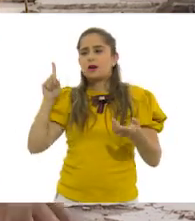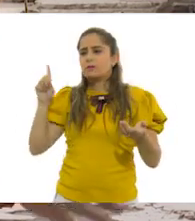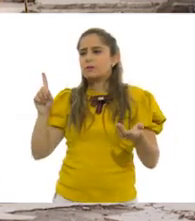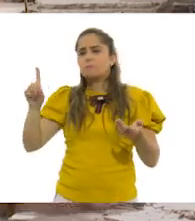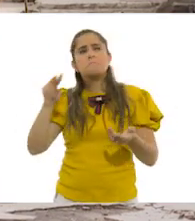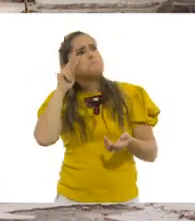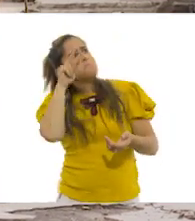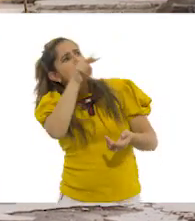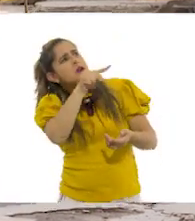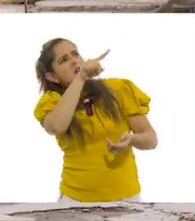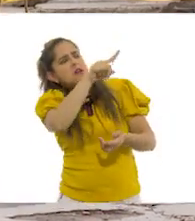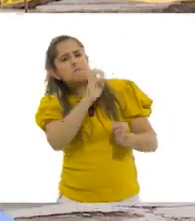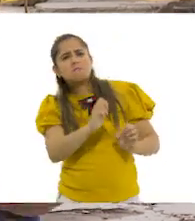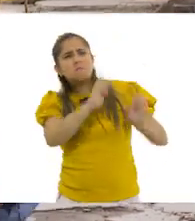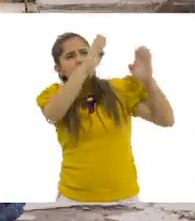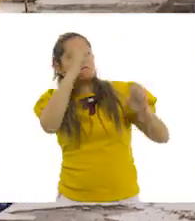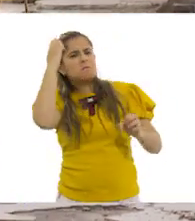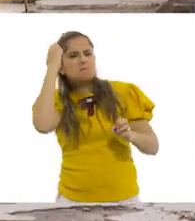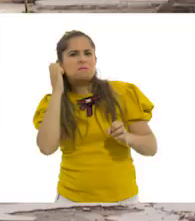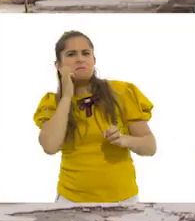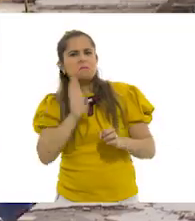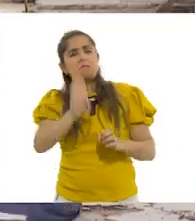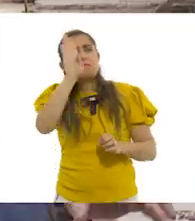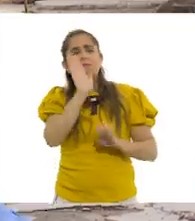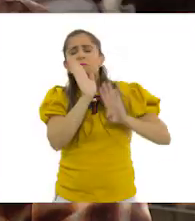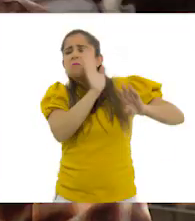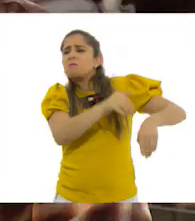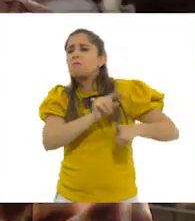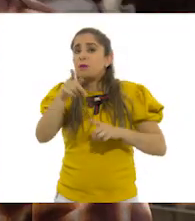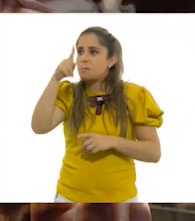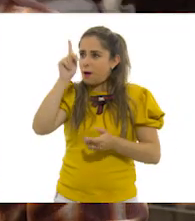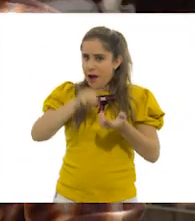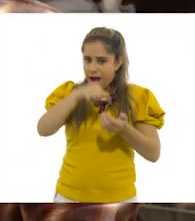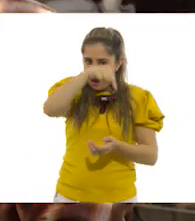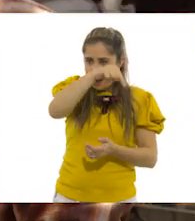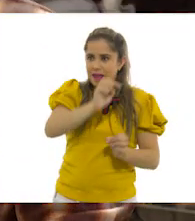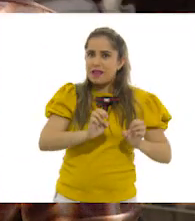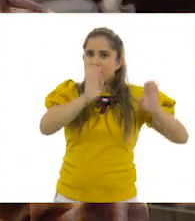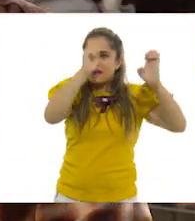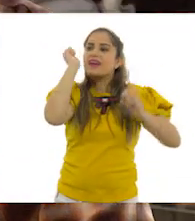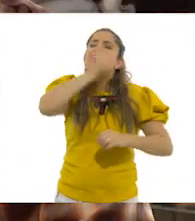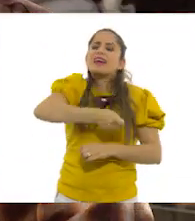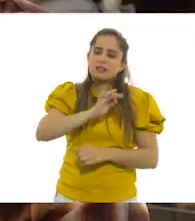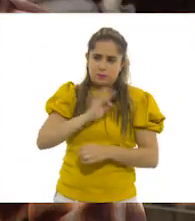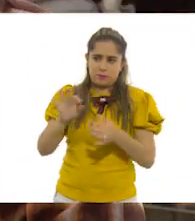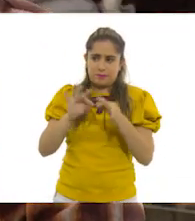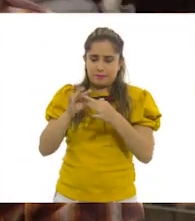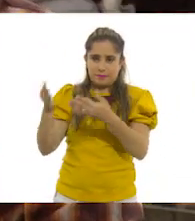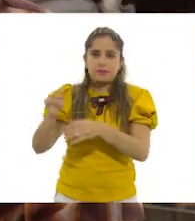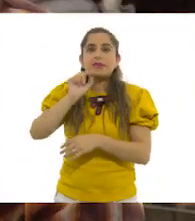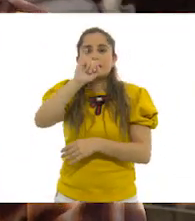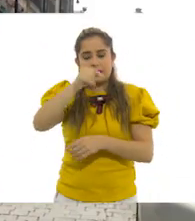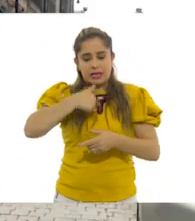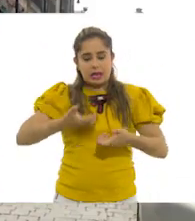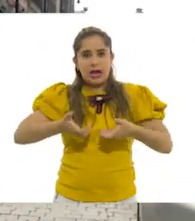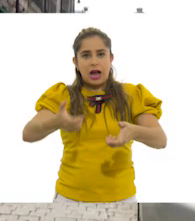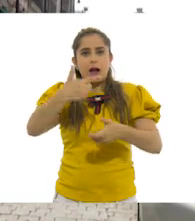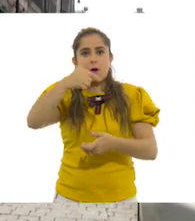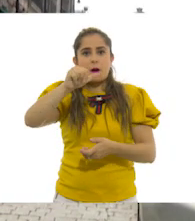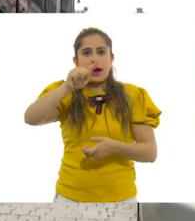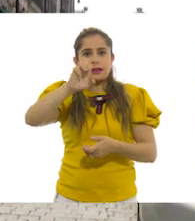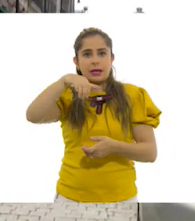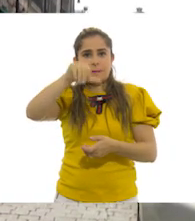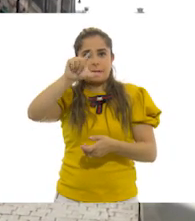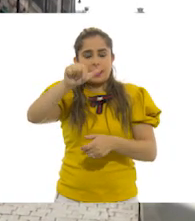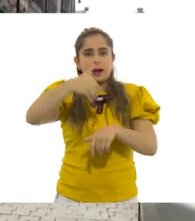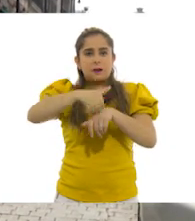cosa. Como decías tú, un estacionamiento. ¿Dónde estamos y ante qué estamos? Sí, bueno, estamos ubicados aquí en la calle de Guatemala, en el número 16,